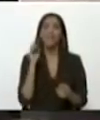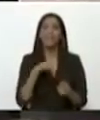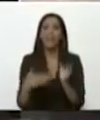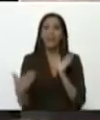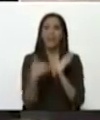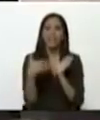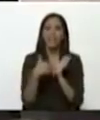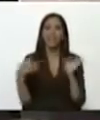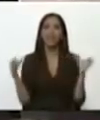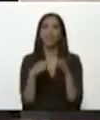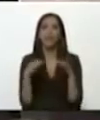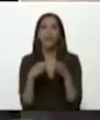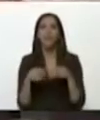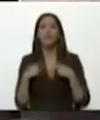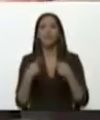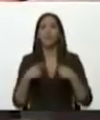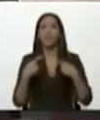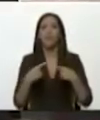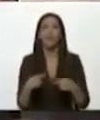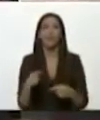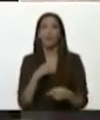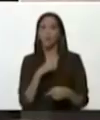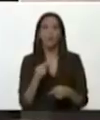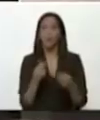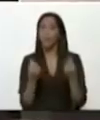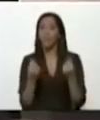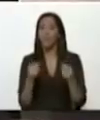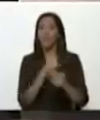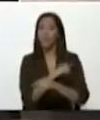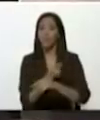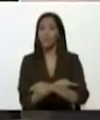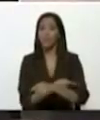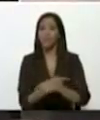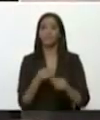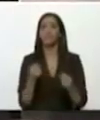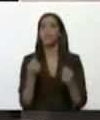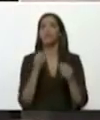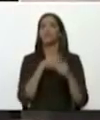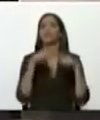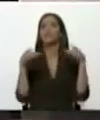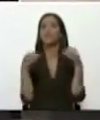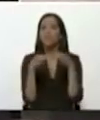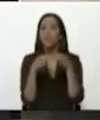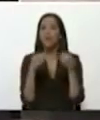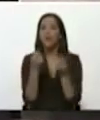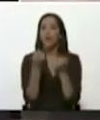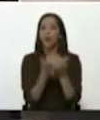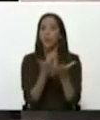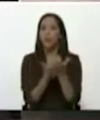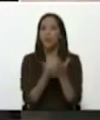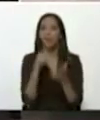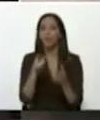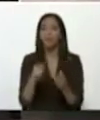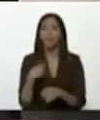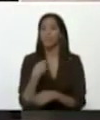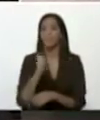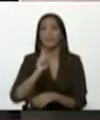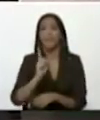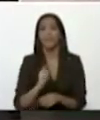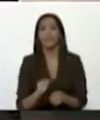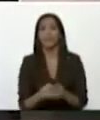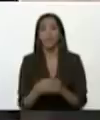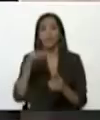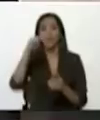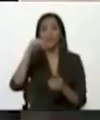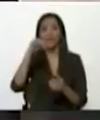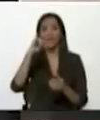atacando a factores de Voluntad Popular, no por factores de poder, sino por factores económicos. Porque a ustedes no les está llegando las lucas. Porque a Nitu Pérez